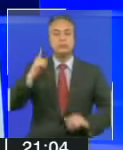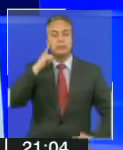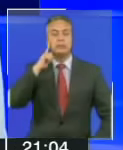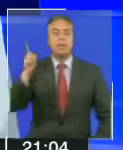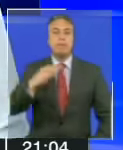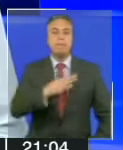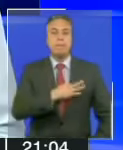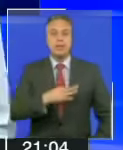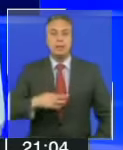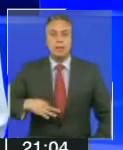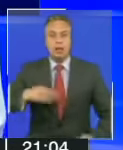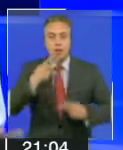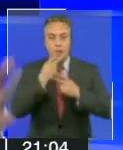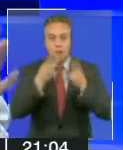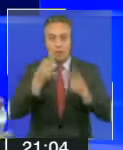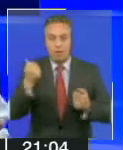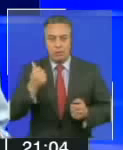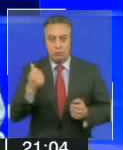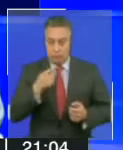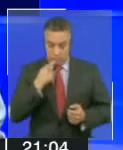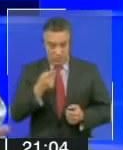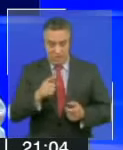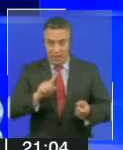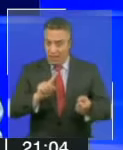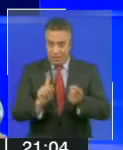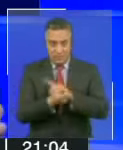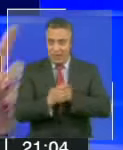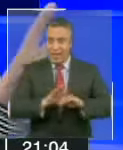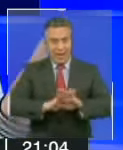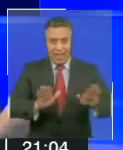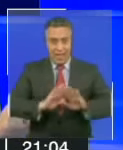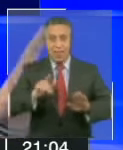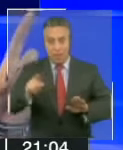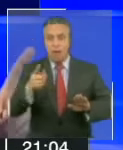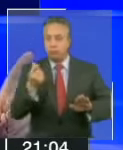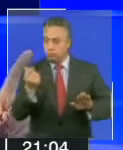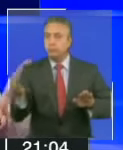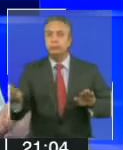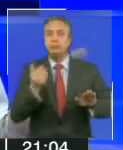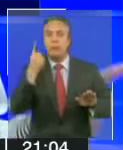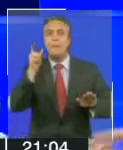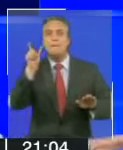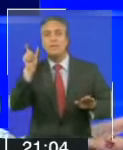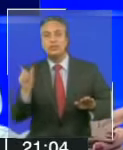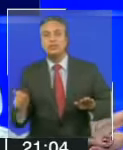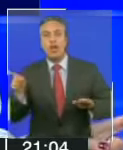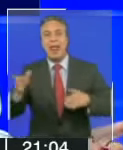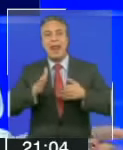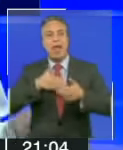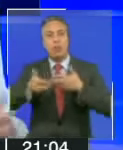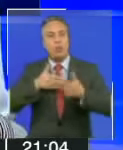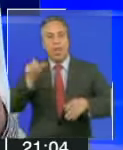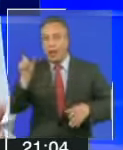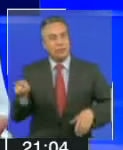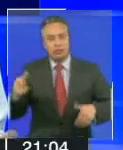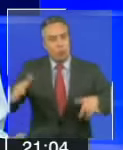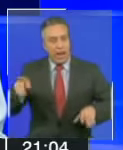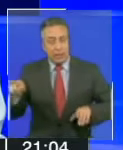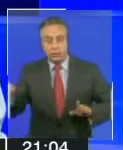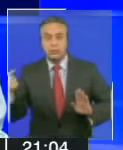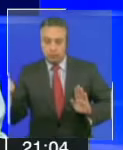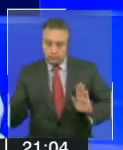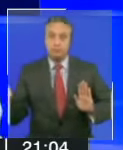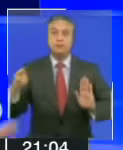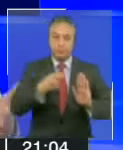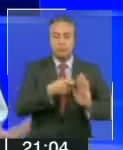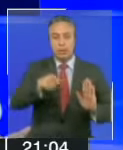que a cambio de nada pidió aportes para Fuentes a una persona natural. Cierto, salvo que él sabía que esa